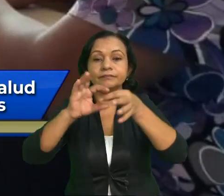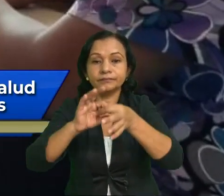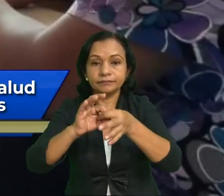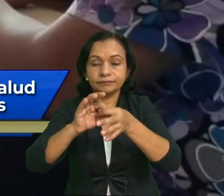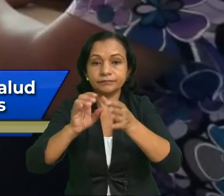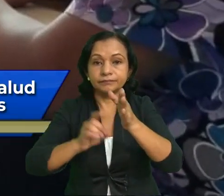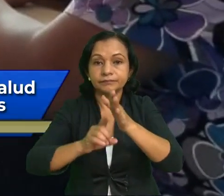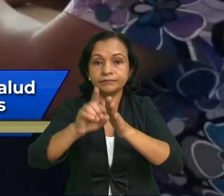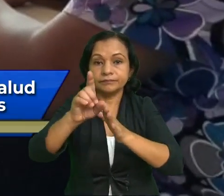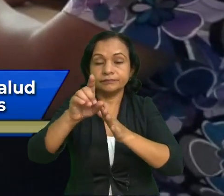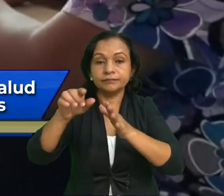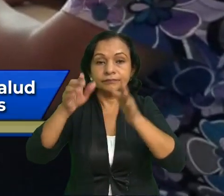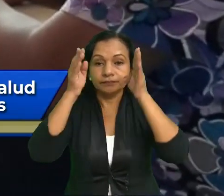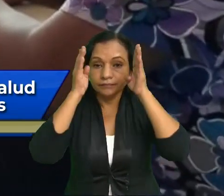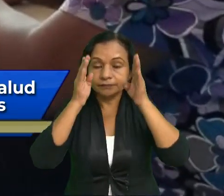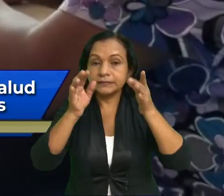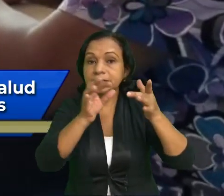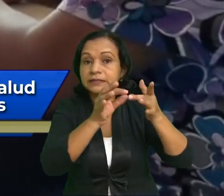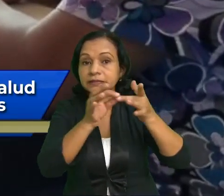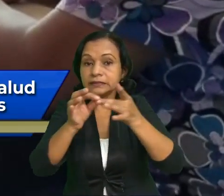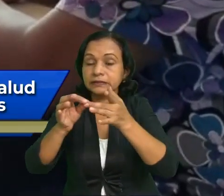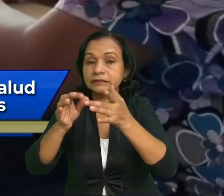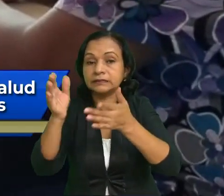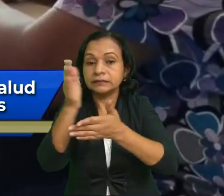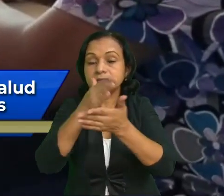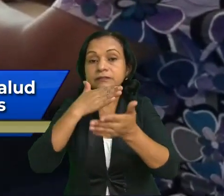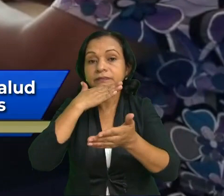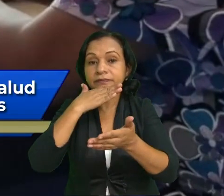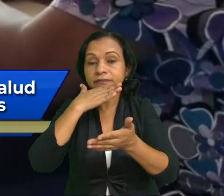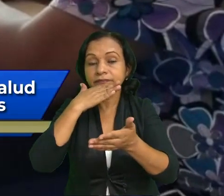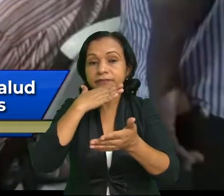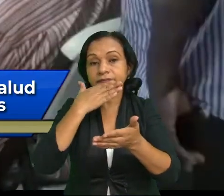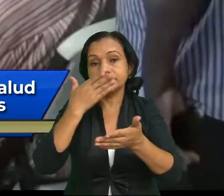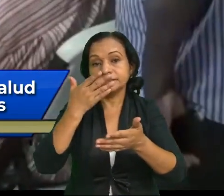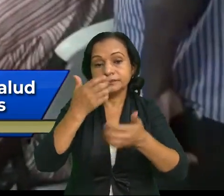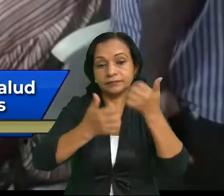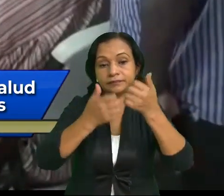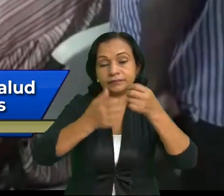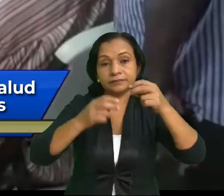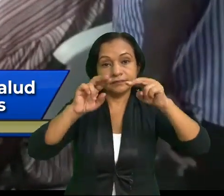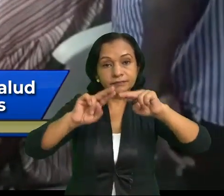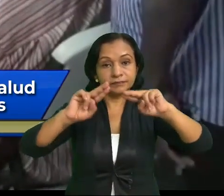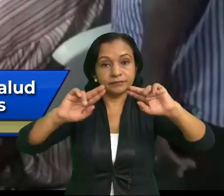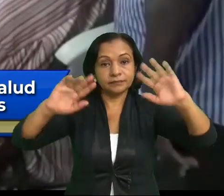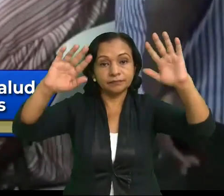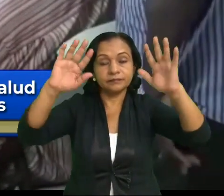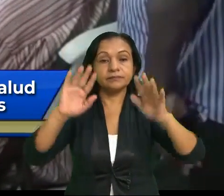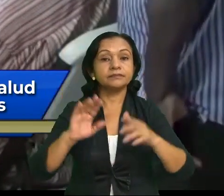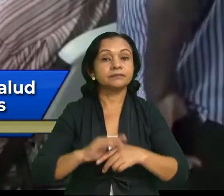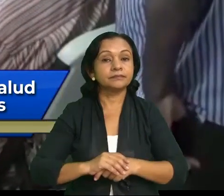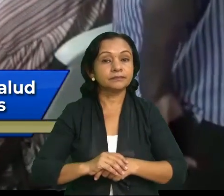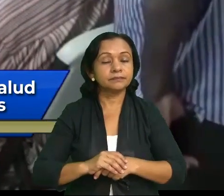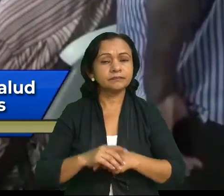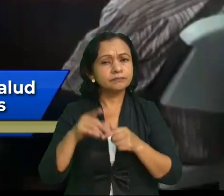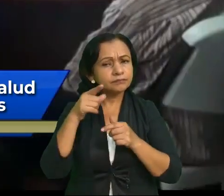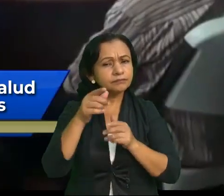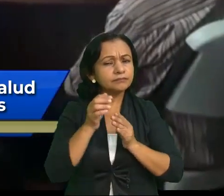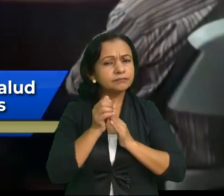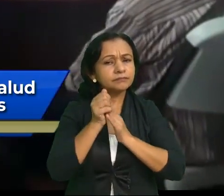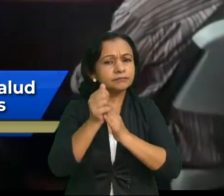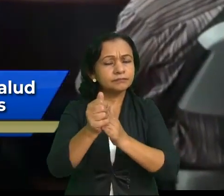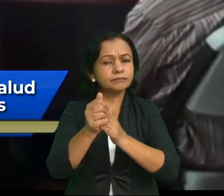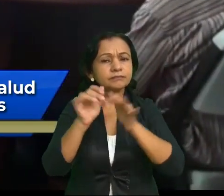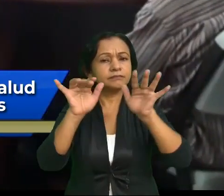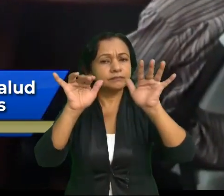desarrolladas esas atenciones especializadas ante situaciones de riesgo o de desastre y en ese sentido usted nos ha conducido creo ya